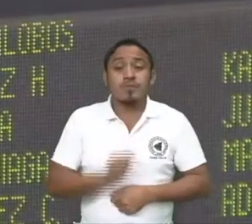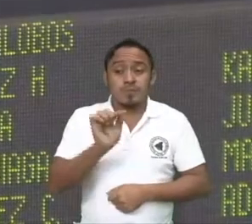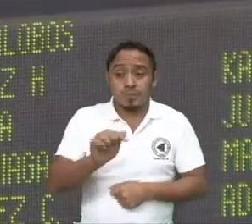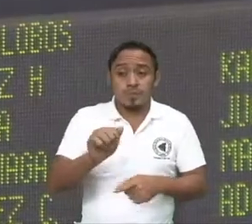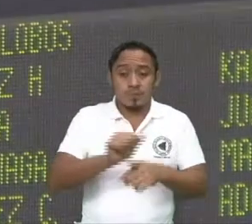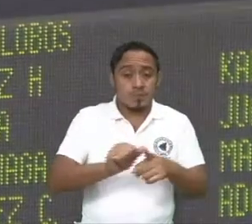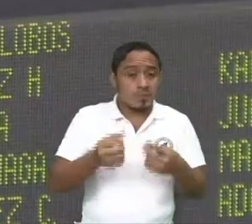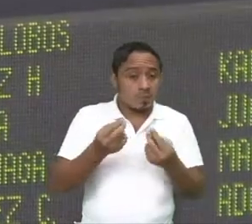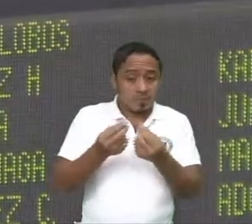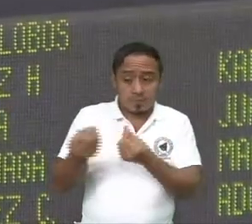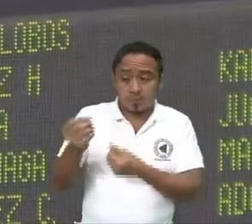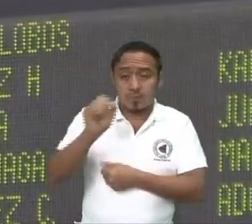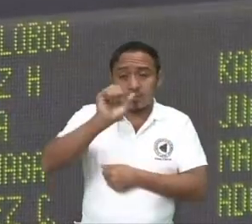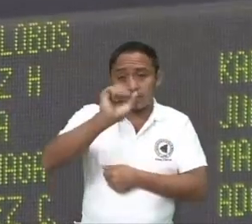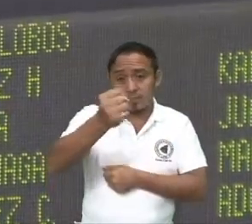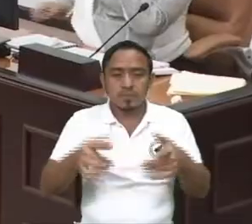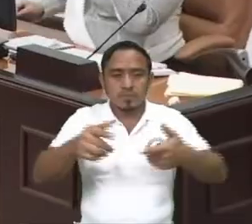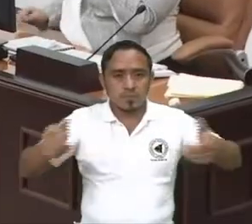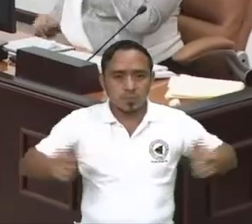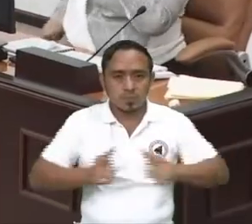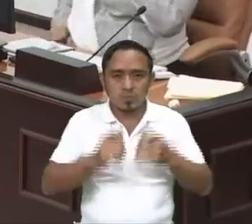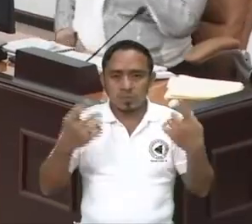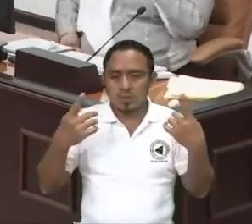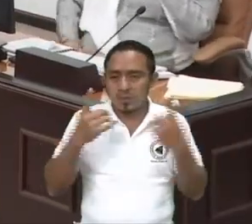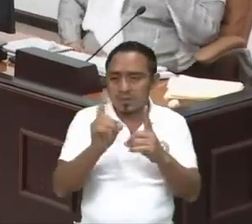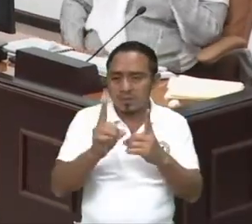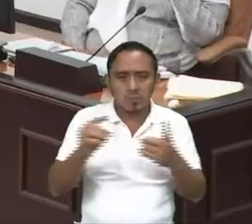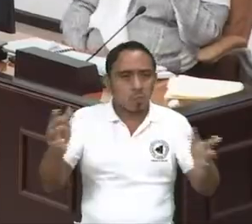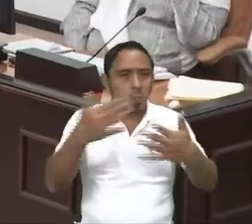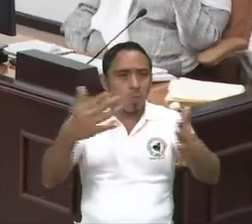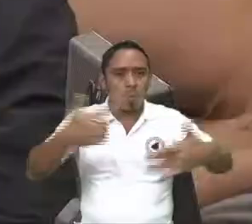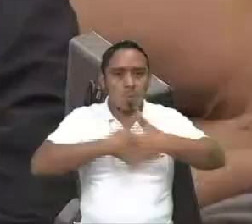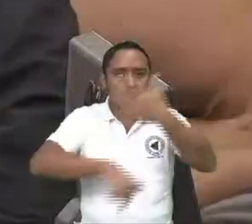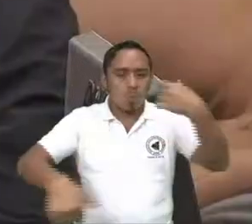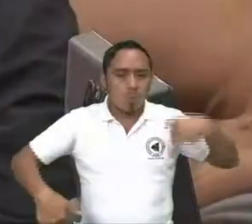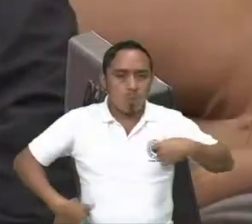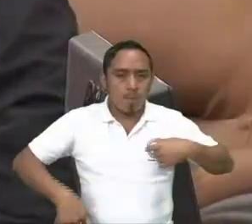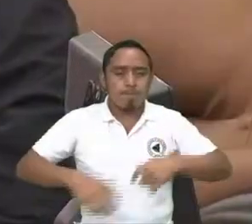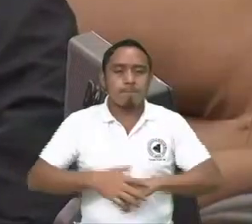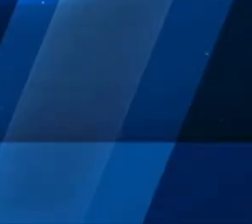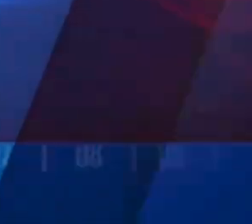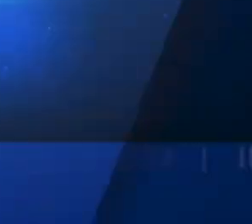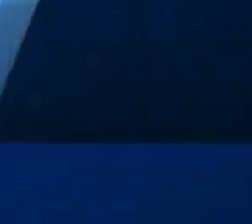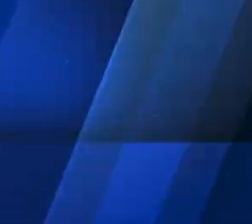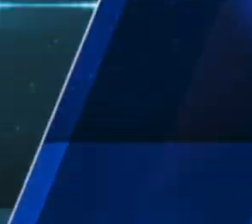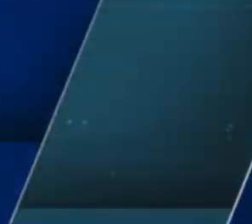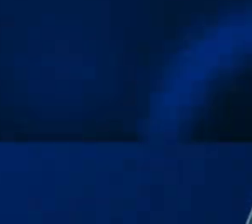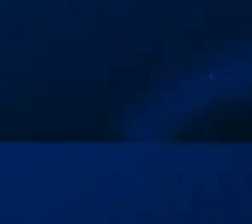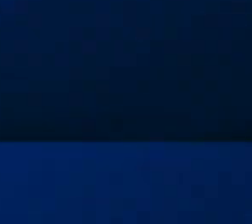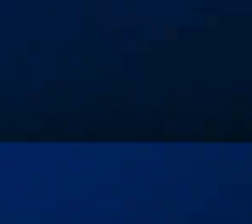Asamblea cancela 93 ONGs y se alista para cerrar a casi un centenar de organizaciones más.